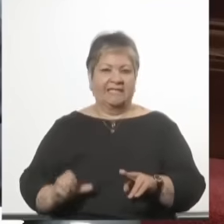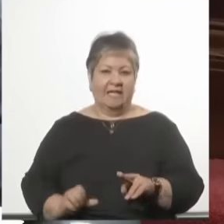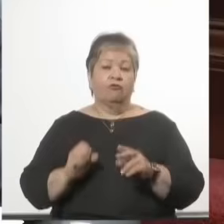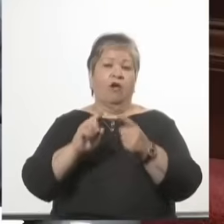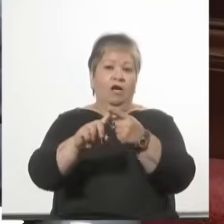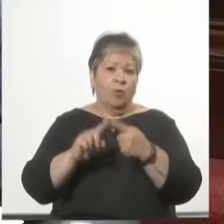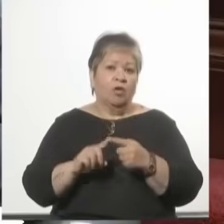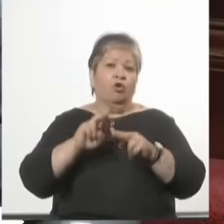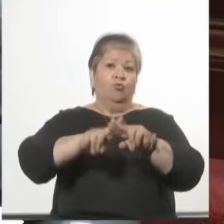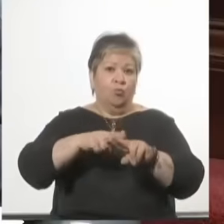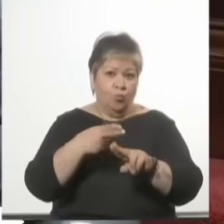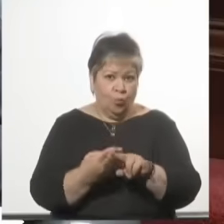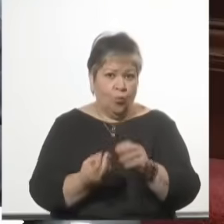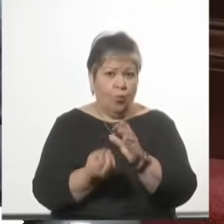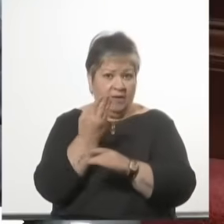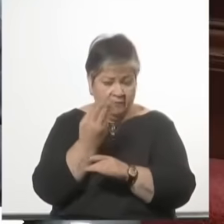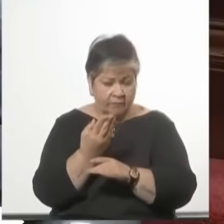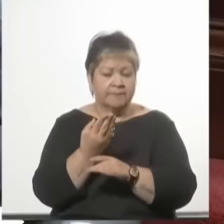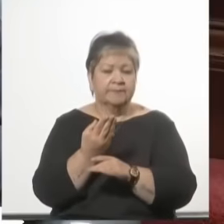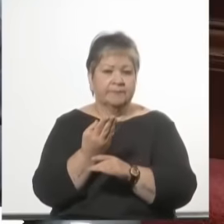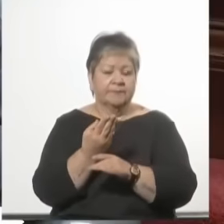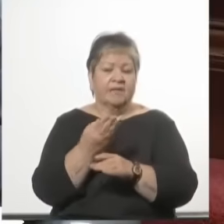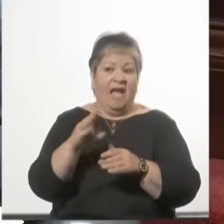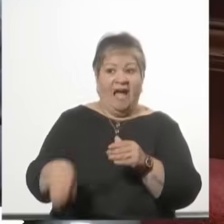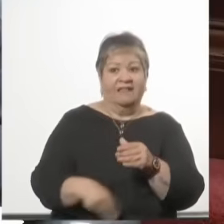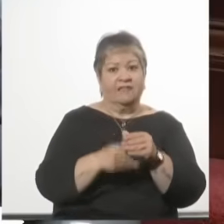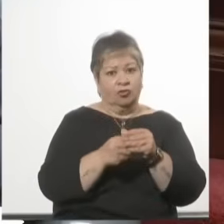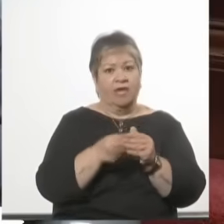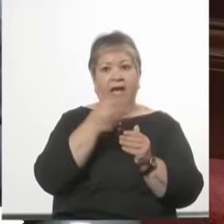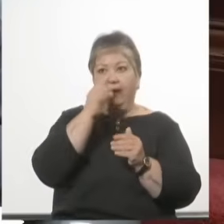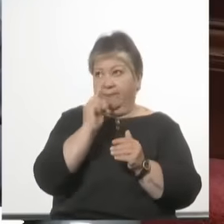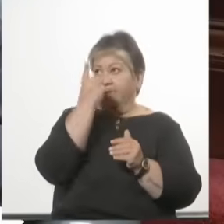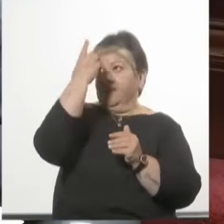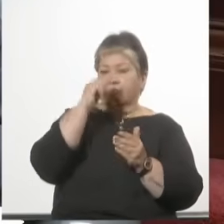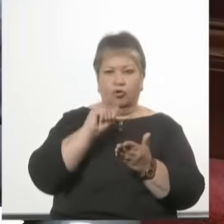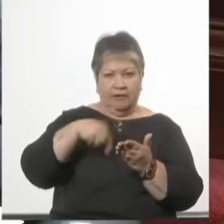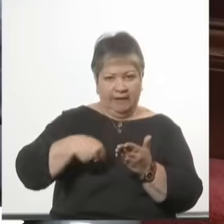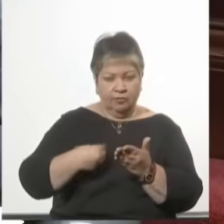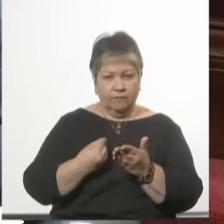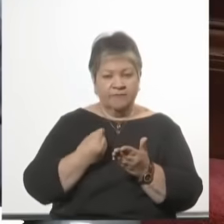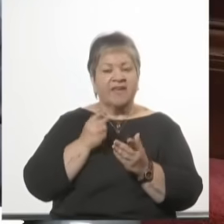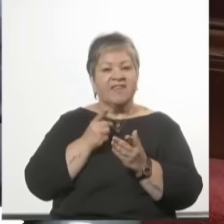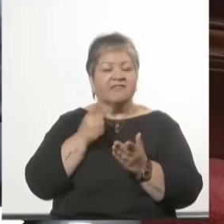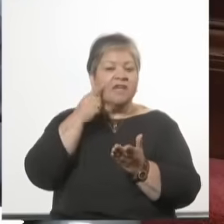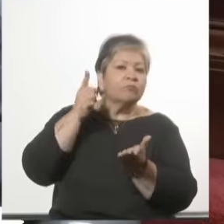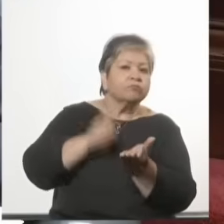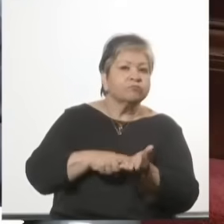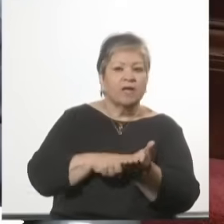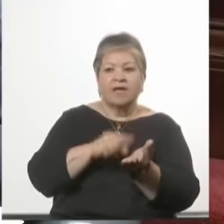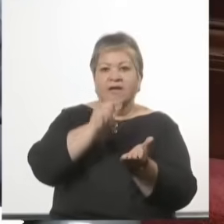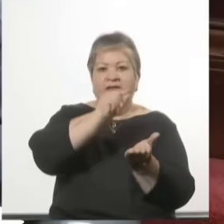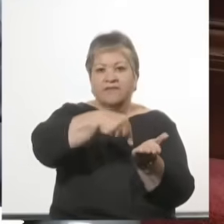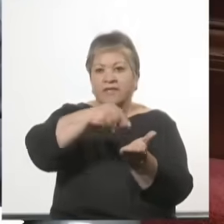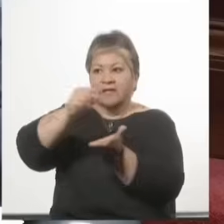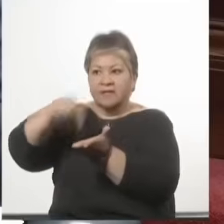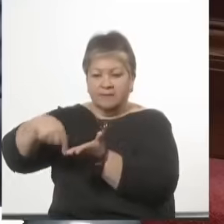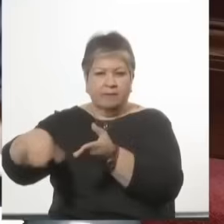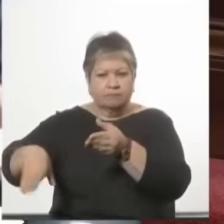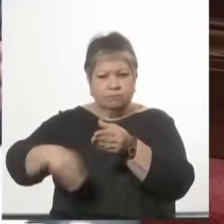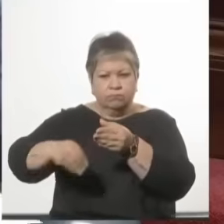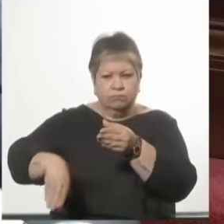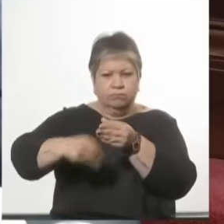entre las partes y que se adiciona al original, que entendemos debió haber sido documentado a través de la firma de tantas adendas como prórrogas